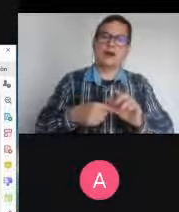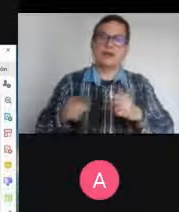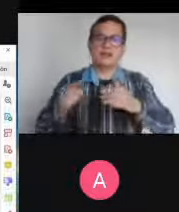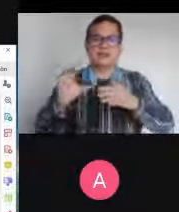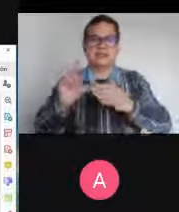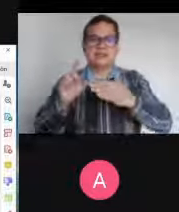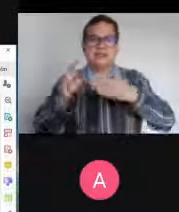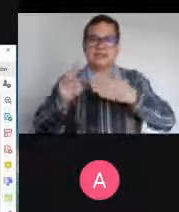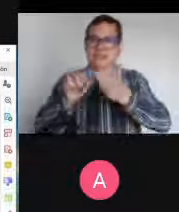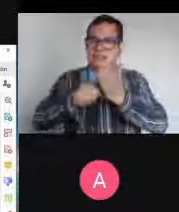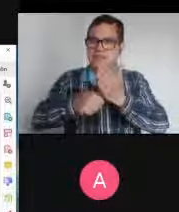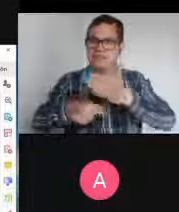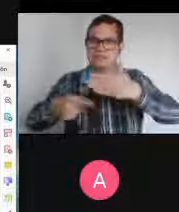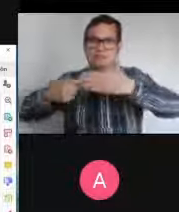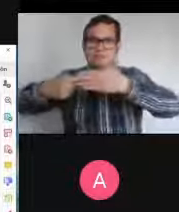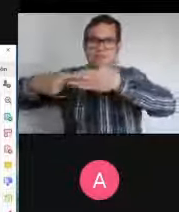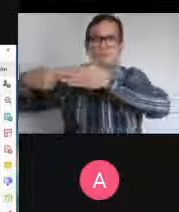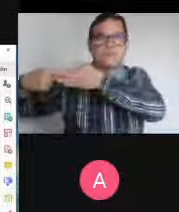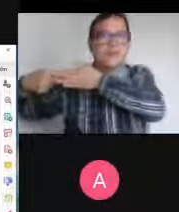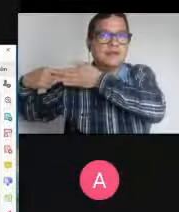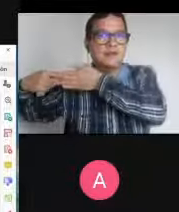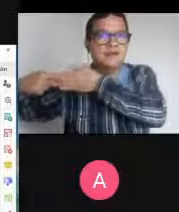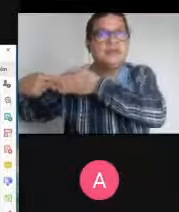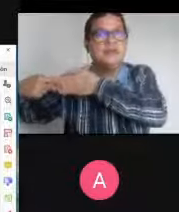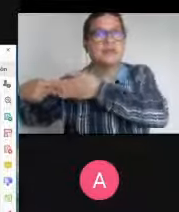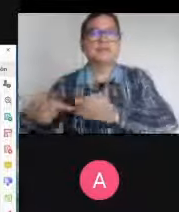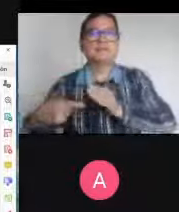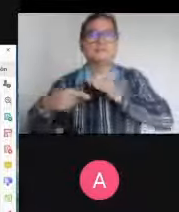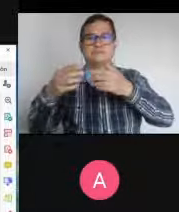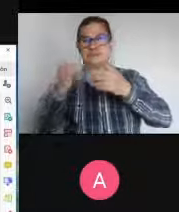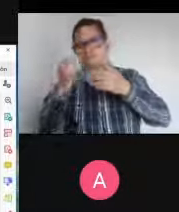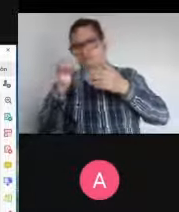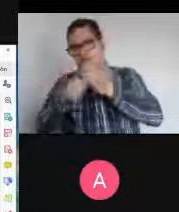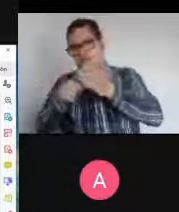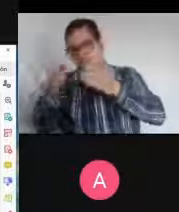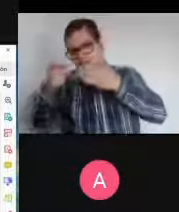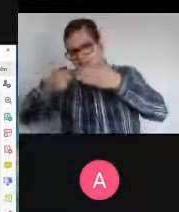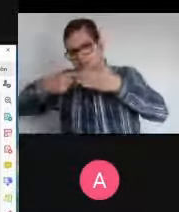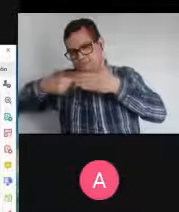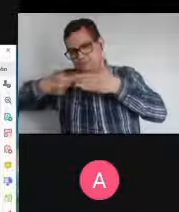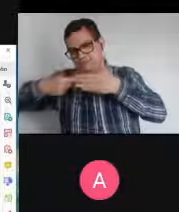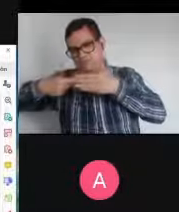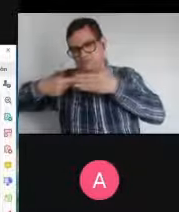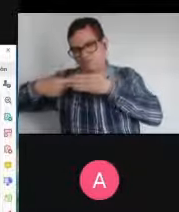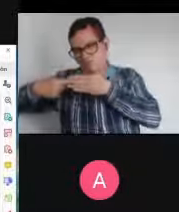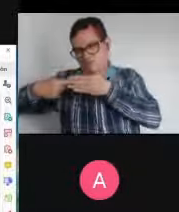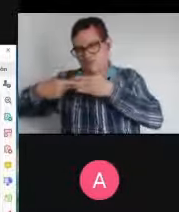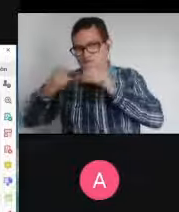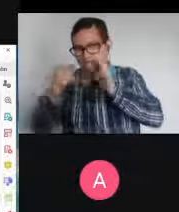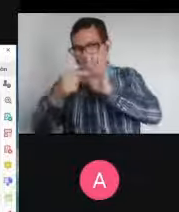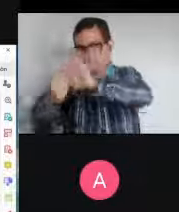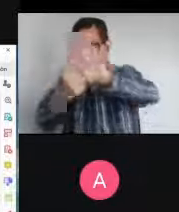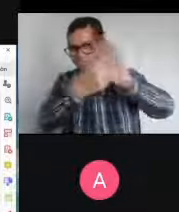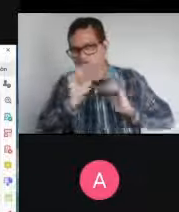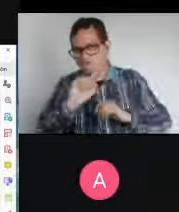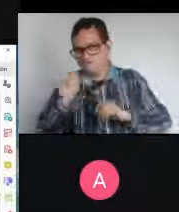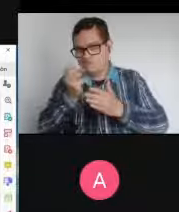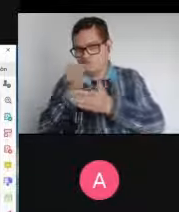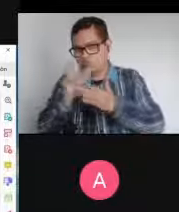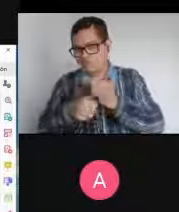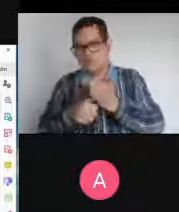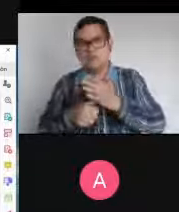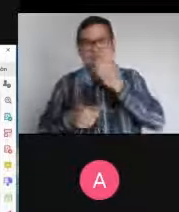de identidad y lógicamente, pues por seguridad, pues vamos a tapar el número del documento. ¿Listos? Eh, pues hay que mostrar